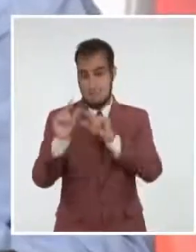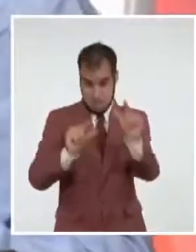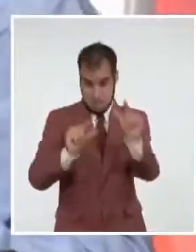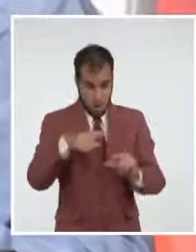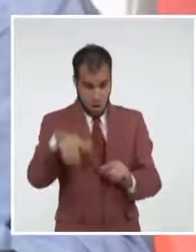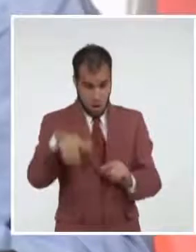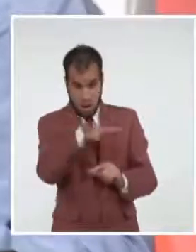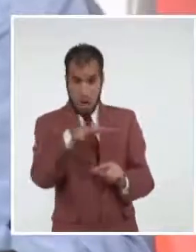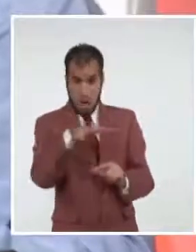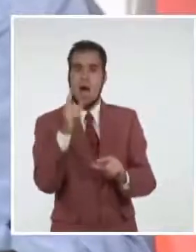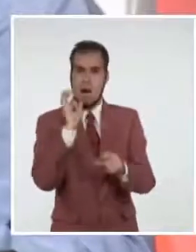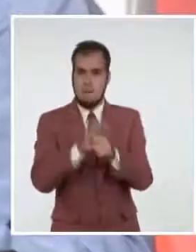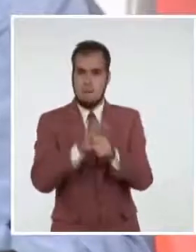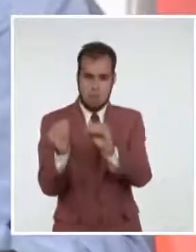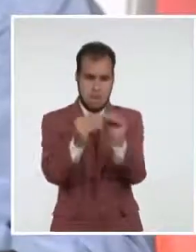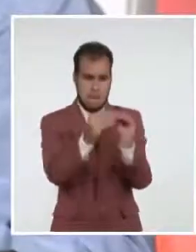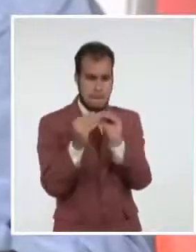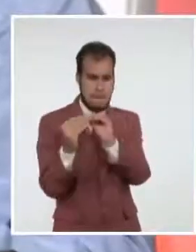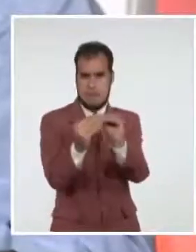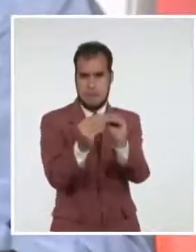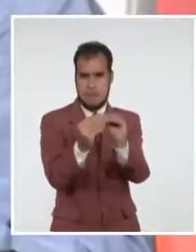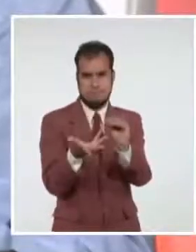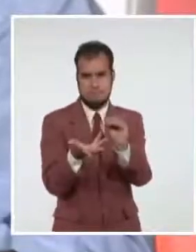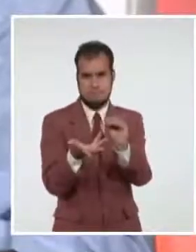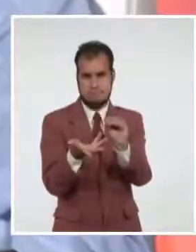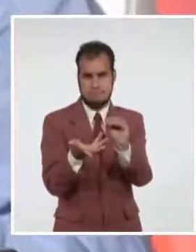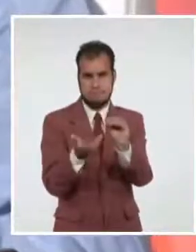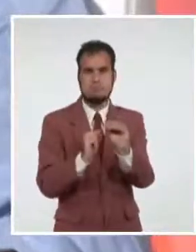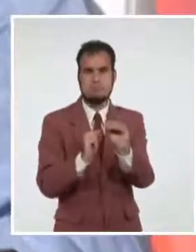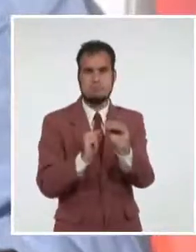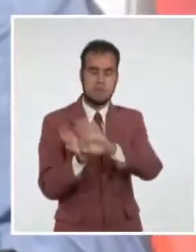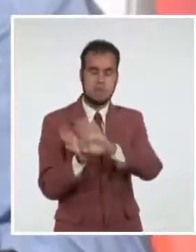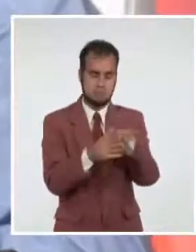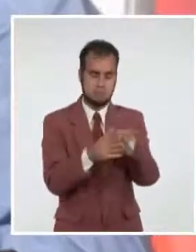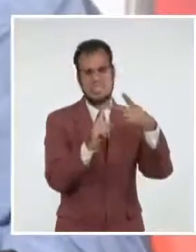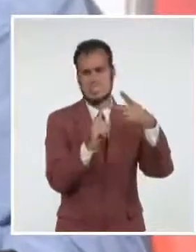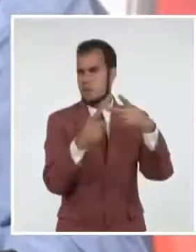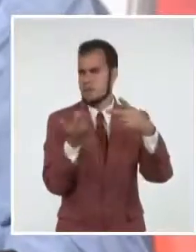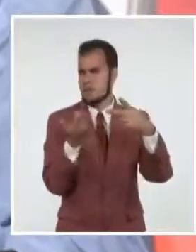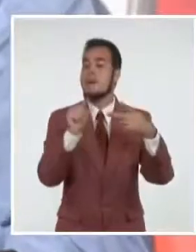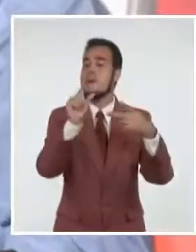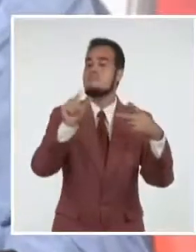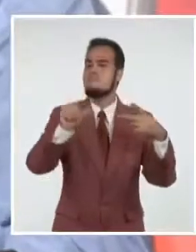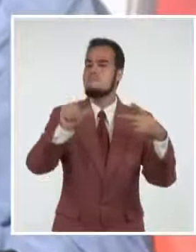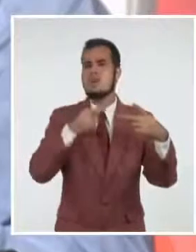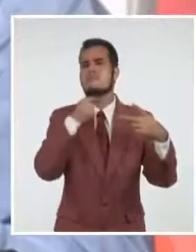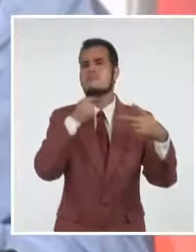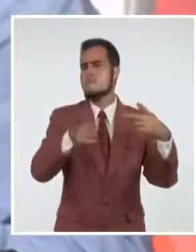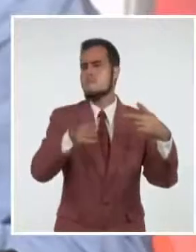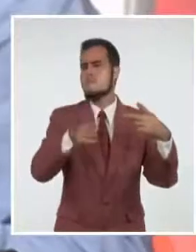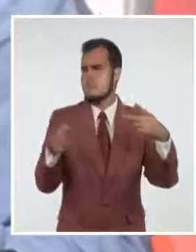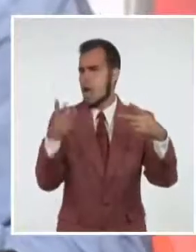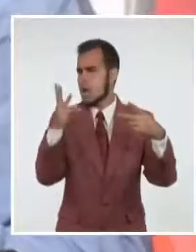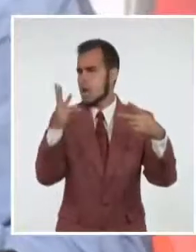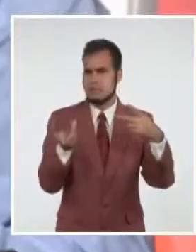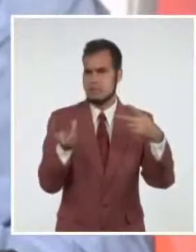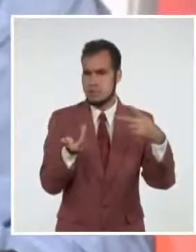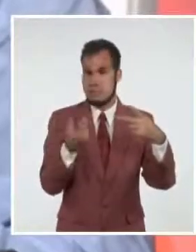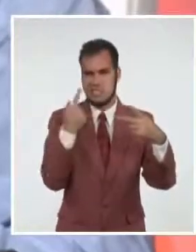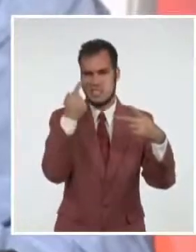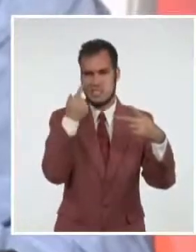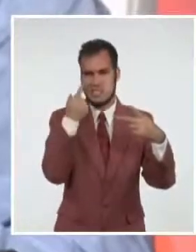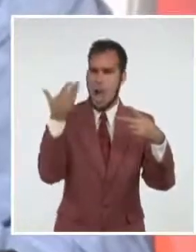un poco que lamentablemente las características de los fallecidos, personas jóvenes menores de 50 años de edad o de 50 a